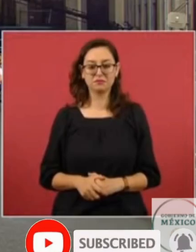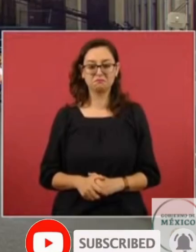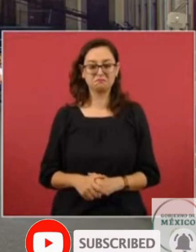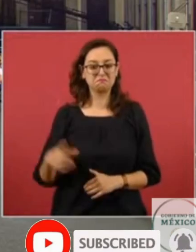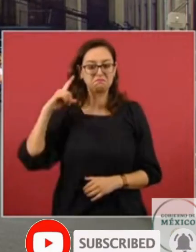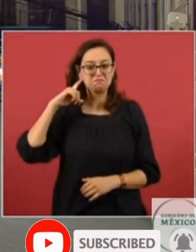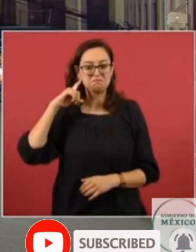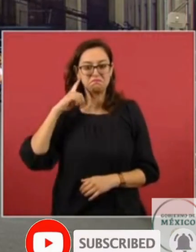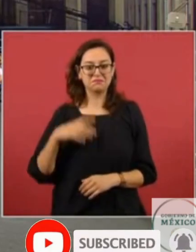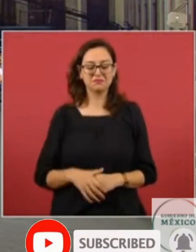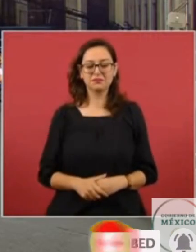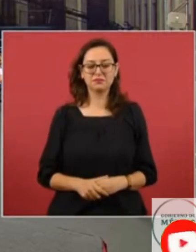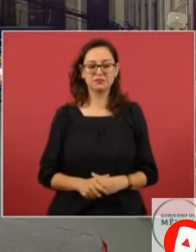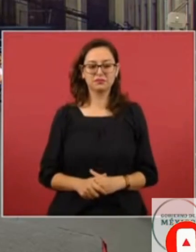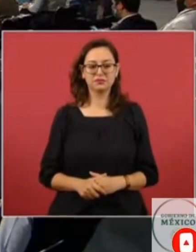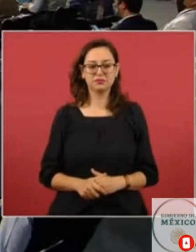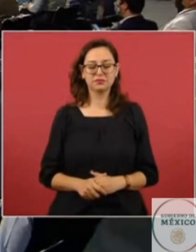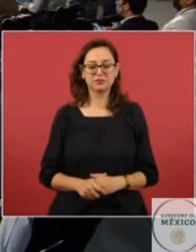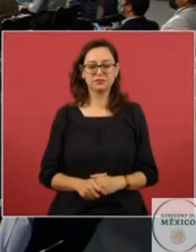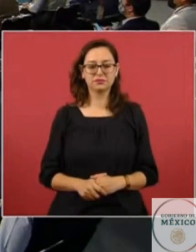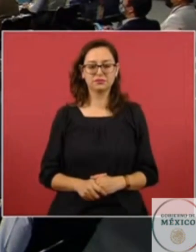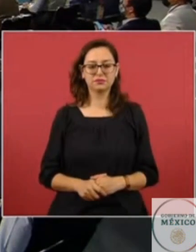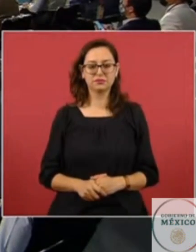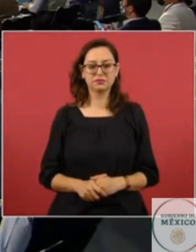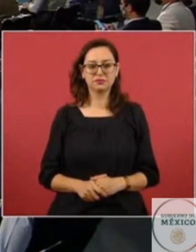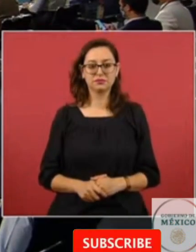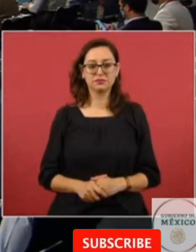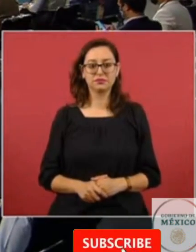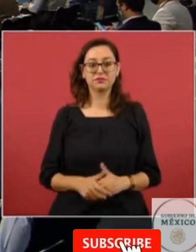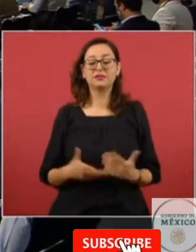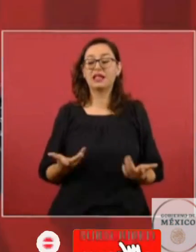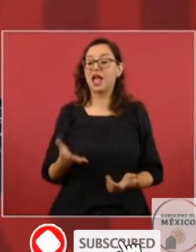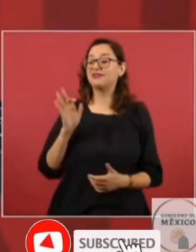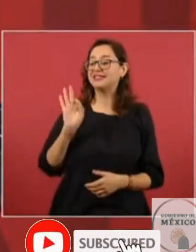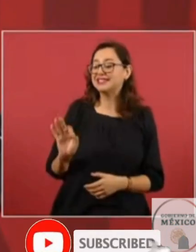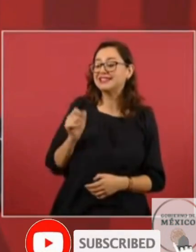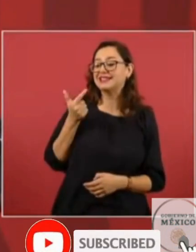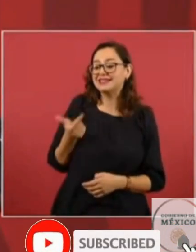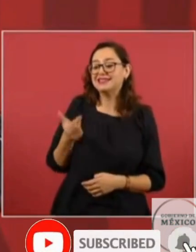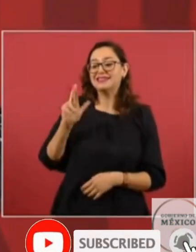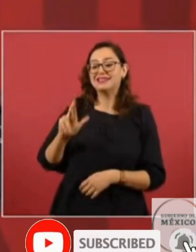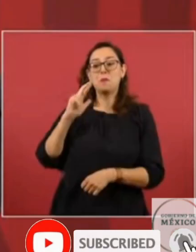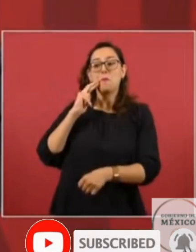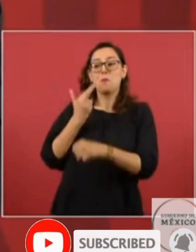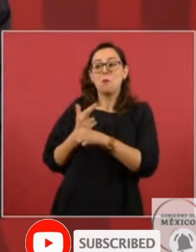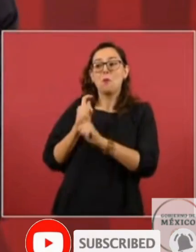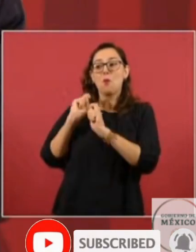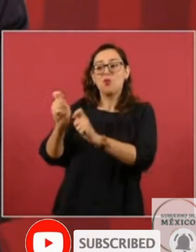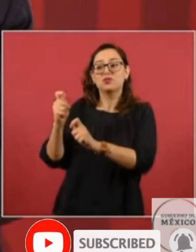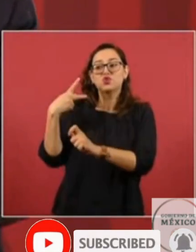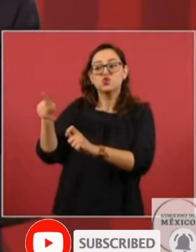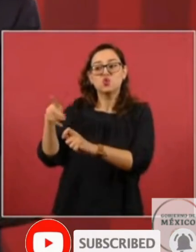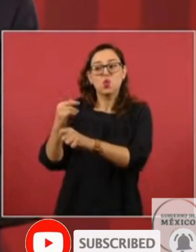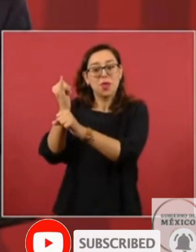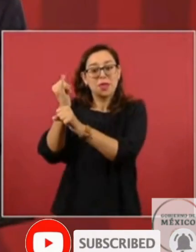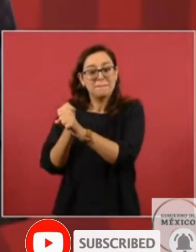Siempre, lo dije mal, siempre que hay una duda, es mejor no enlistar. Cuando no la